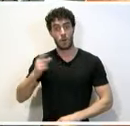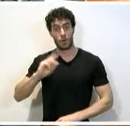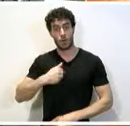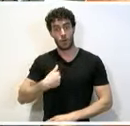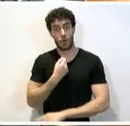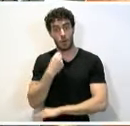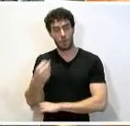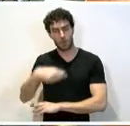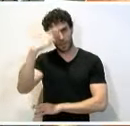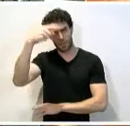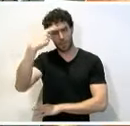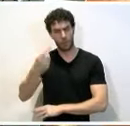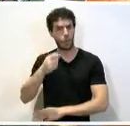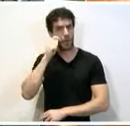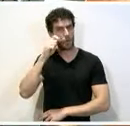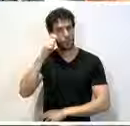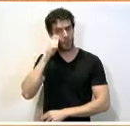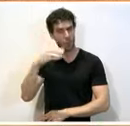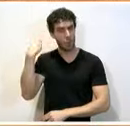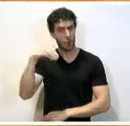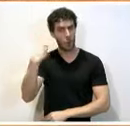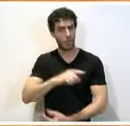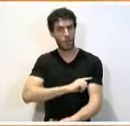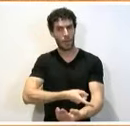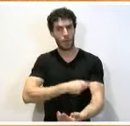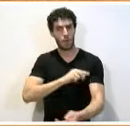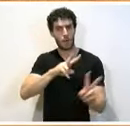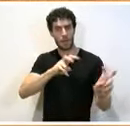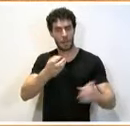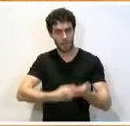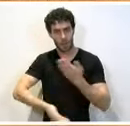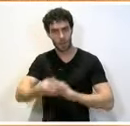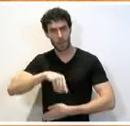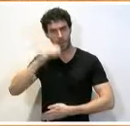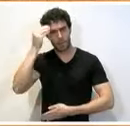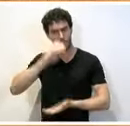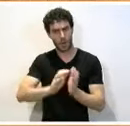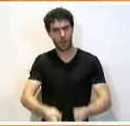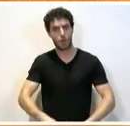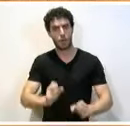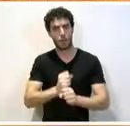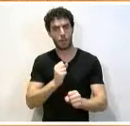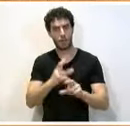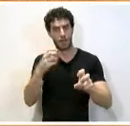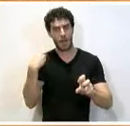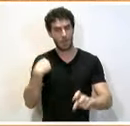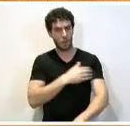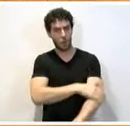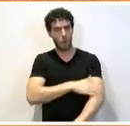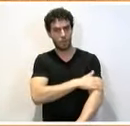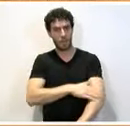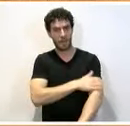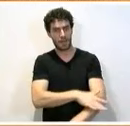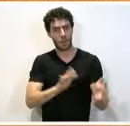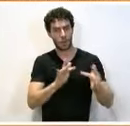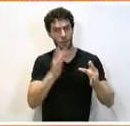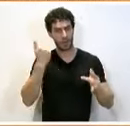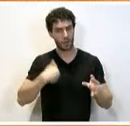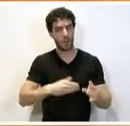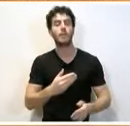turismo, la juventud y el deporte, y coger las materias de cooperación y también de memoria democrática, y trabajaremos en ello. Y estoy hablando con el Ministerio. En 100 días hemos hablado con el Ministerio y